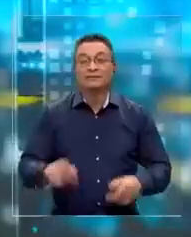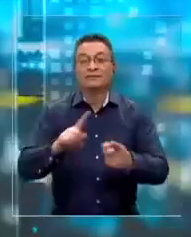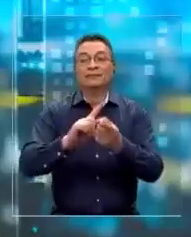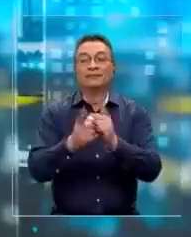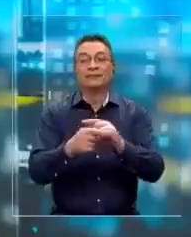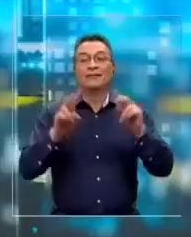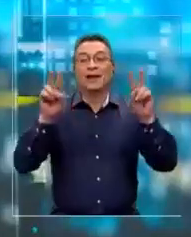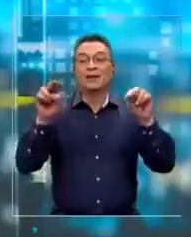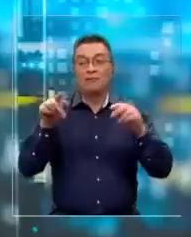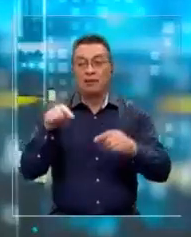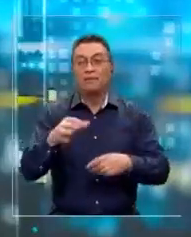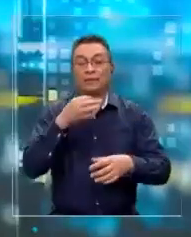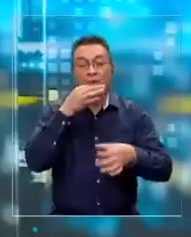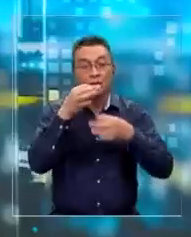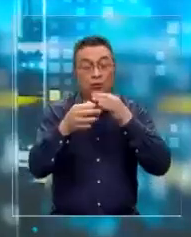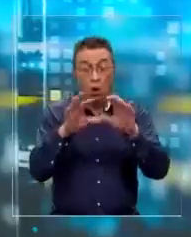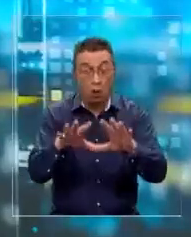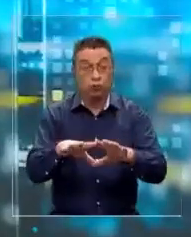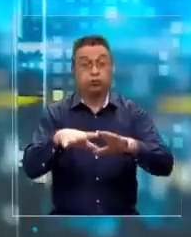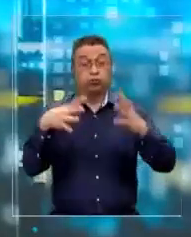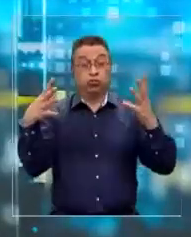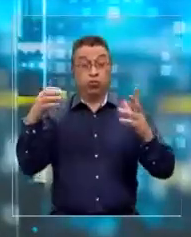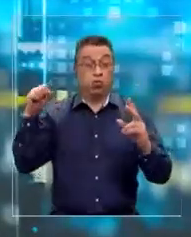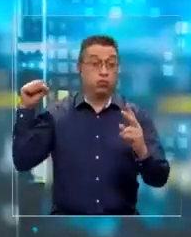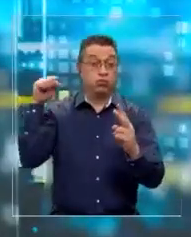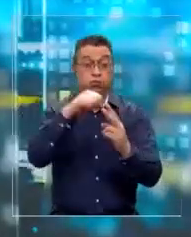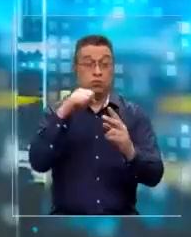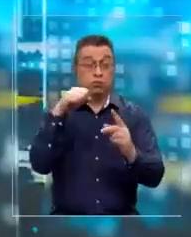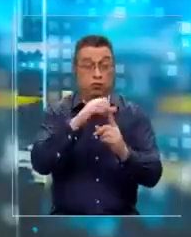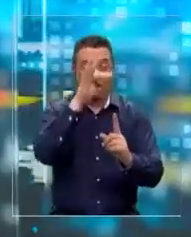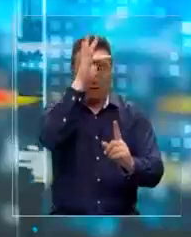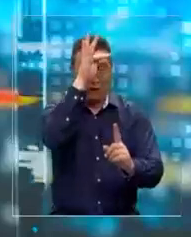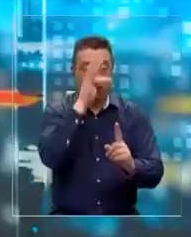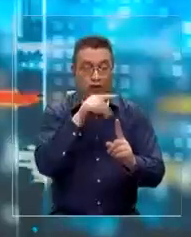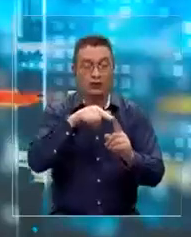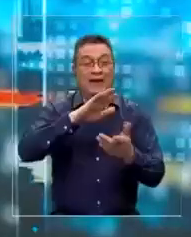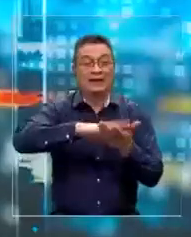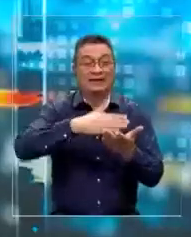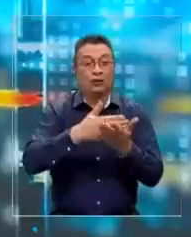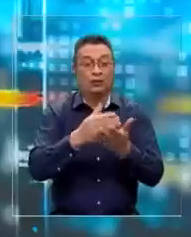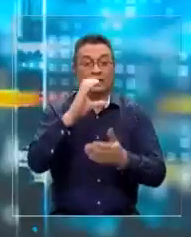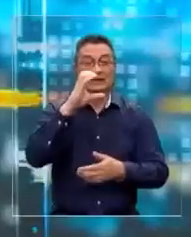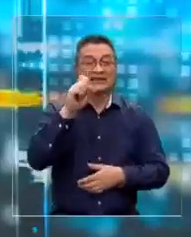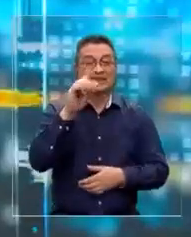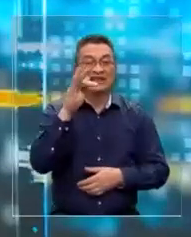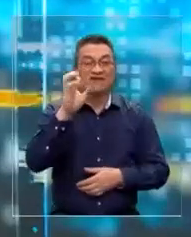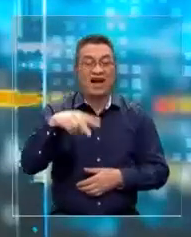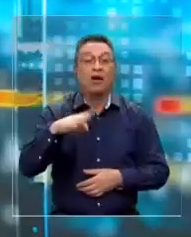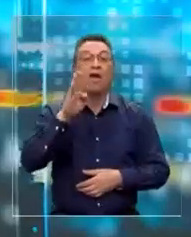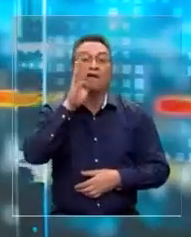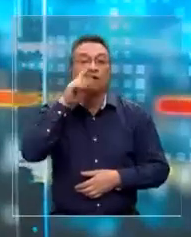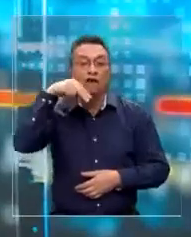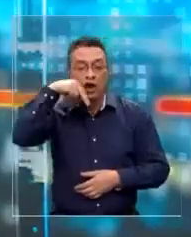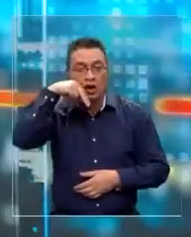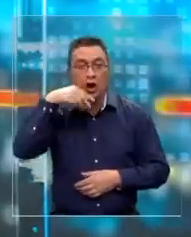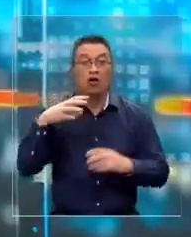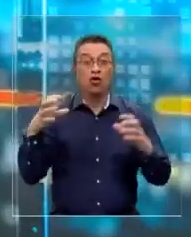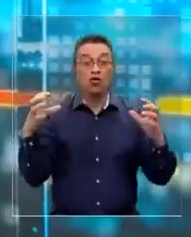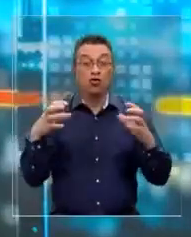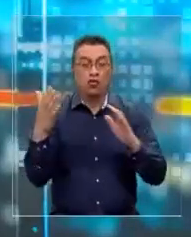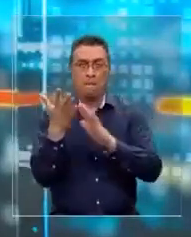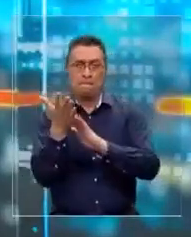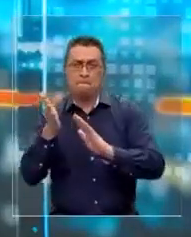Bueno, cambiamos de tema para contarles de una impresionante agresión que recibió una funcionaria de la salud en un CEFAM de Buin. Recibió una